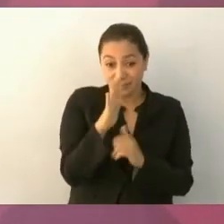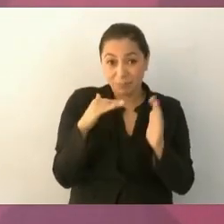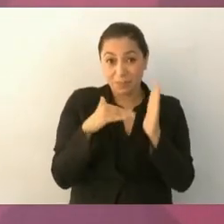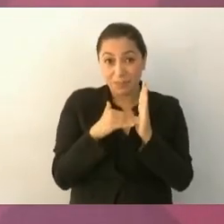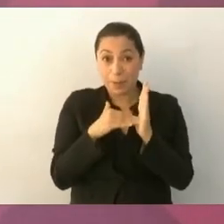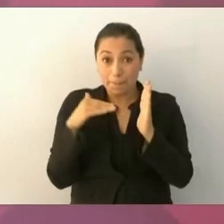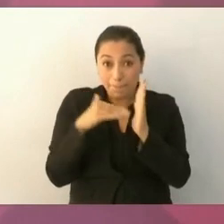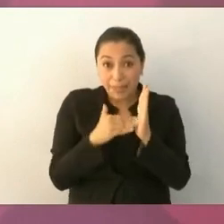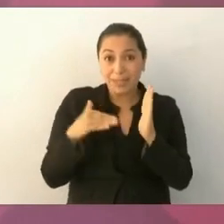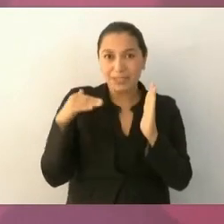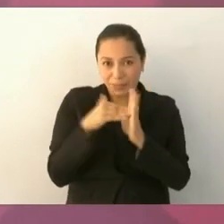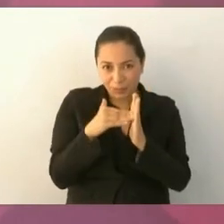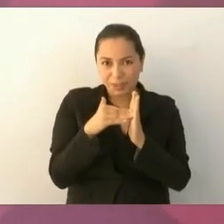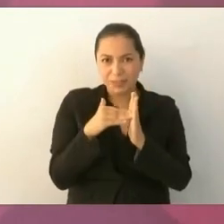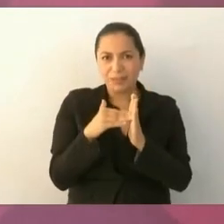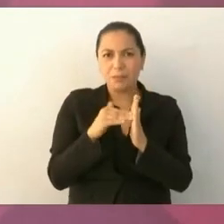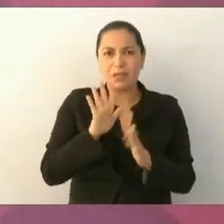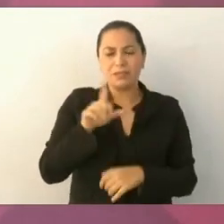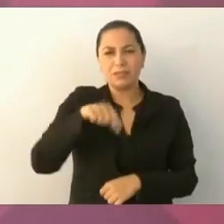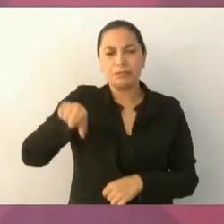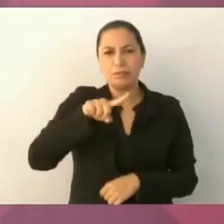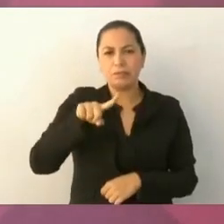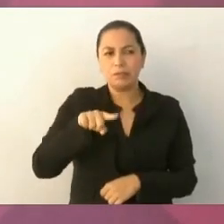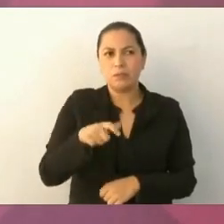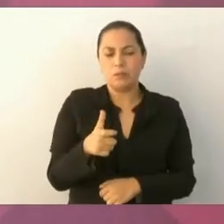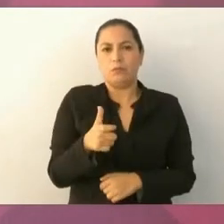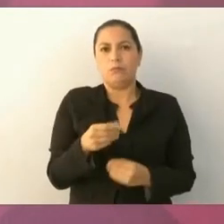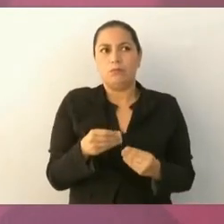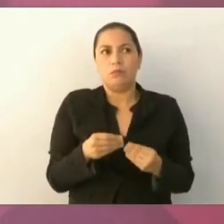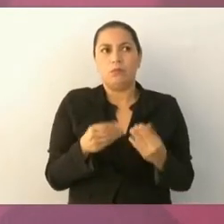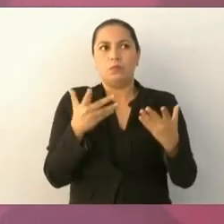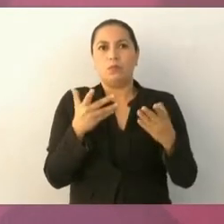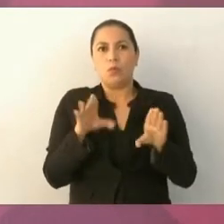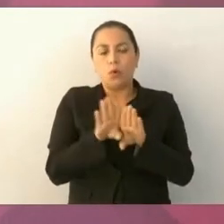y parecía que era bastante, y sí,